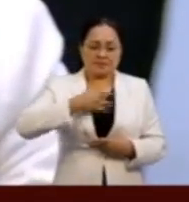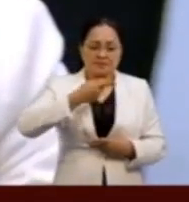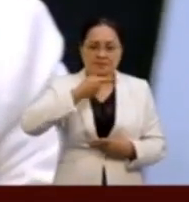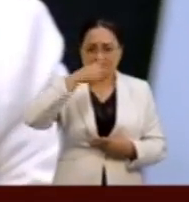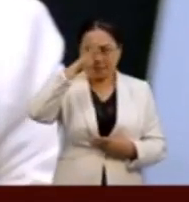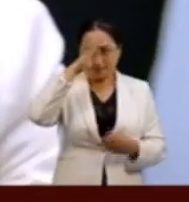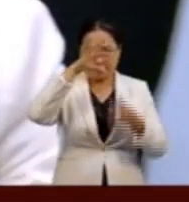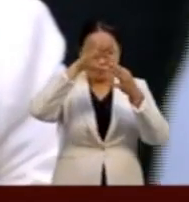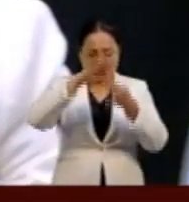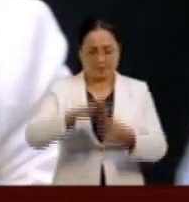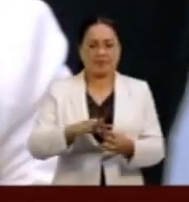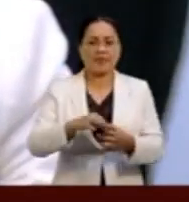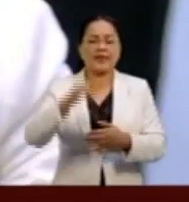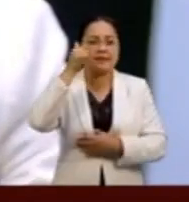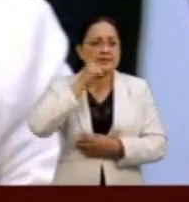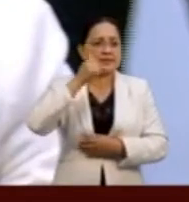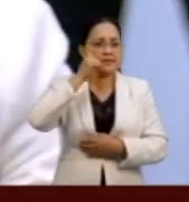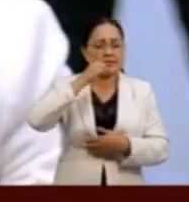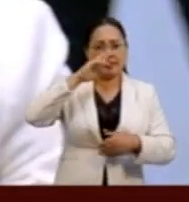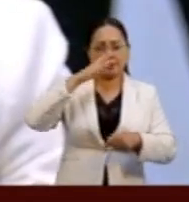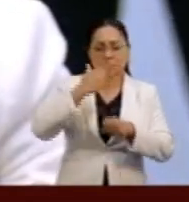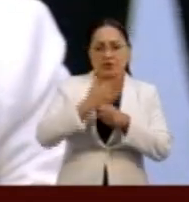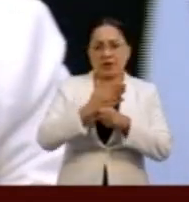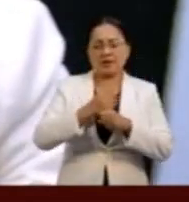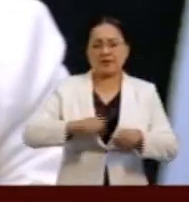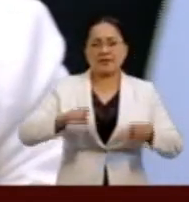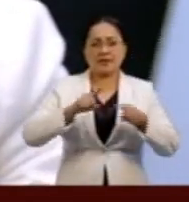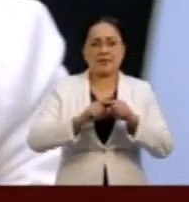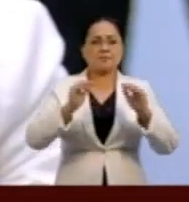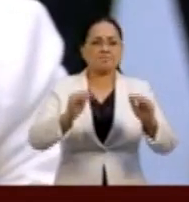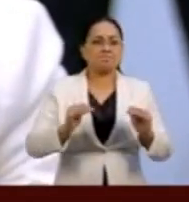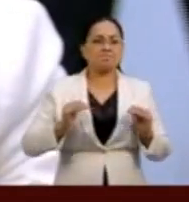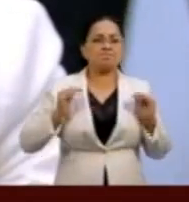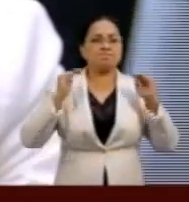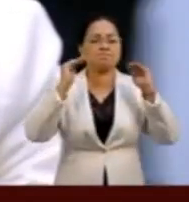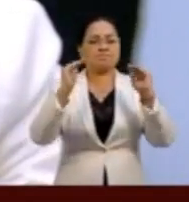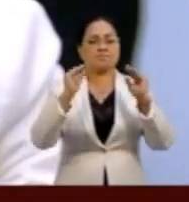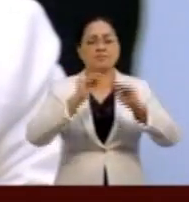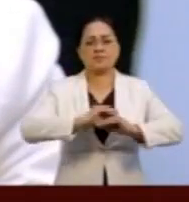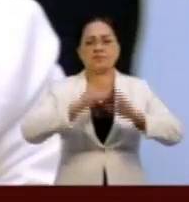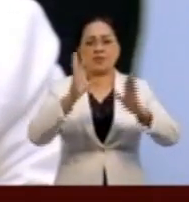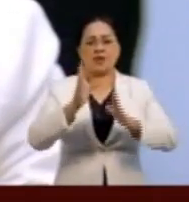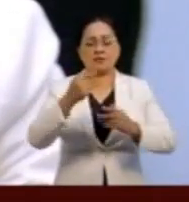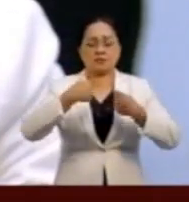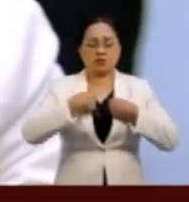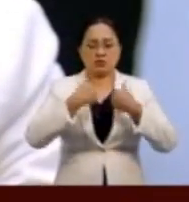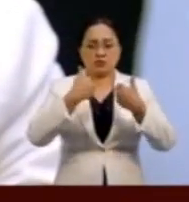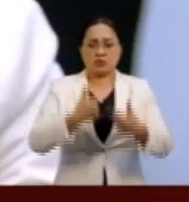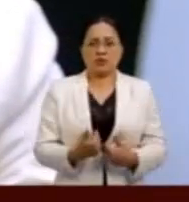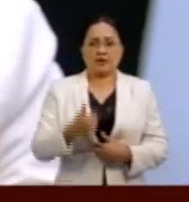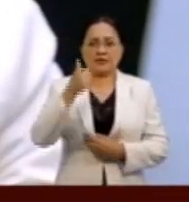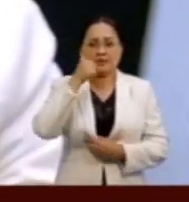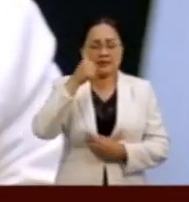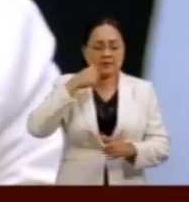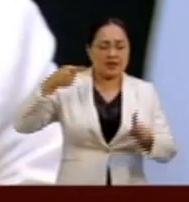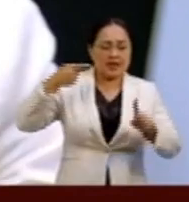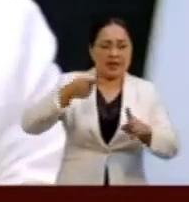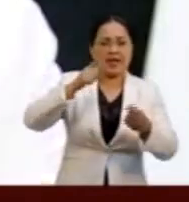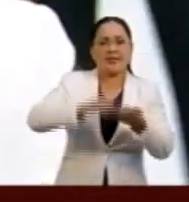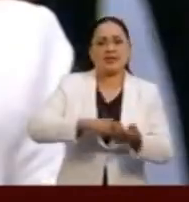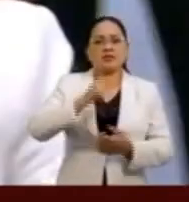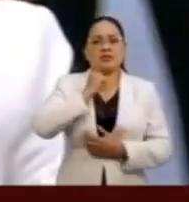la responsabilidad y la altura de miras que mi humilde persona ha tenido con el Senado de la